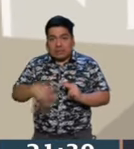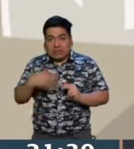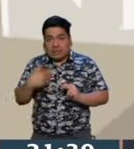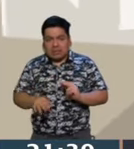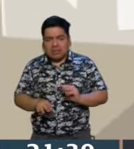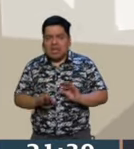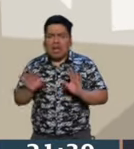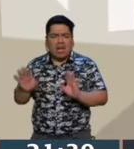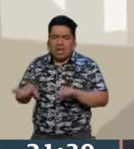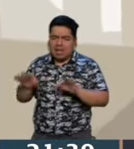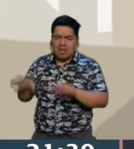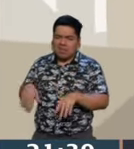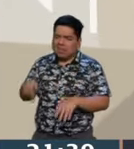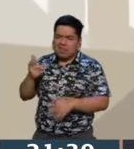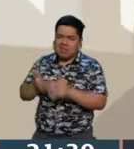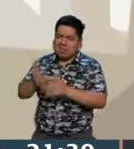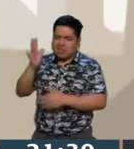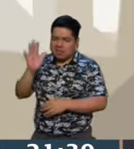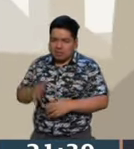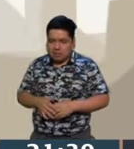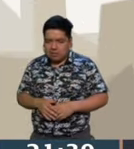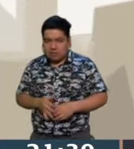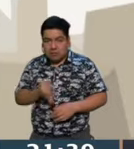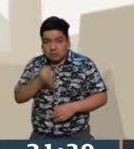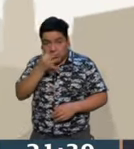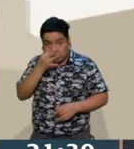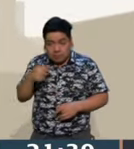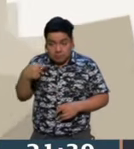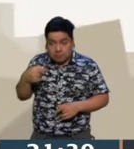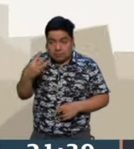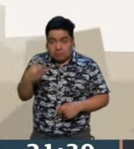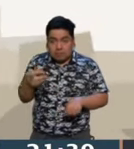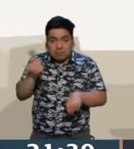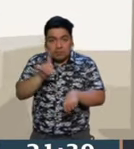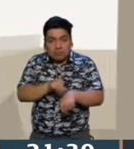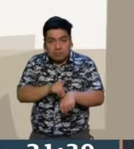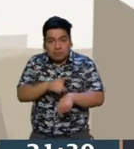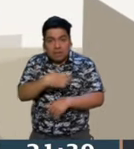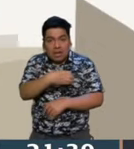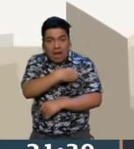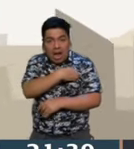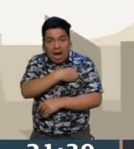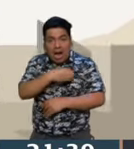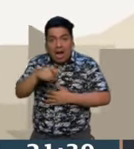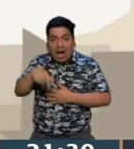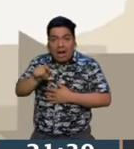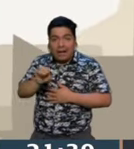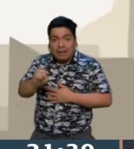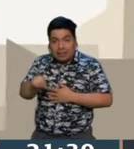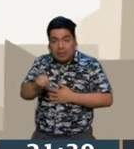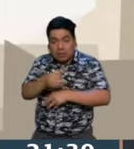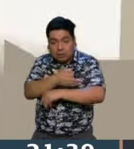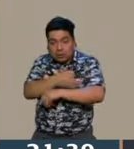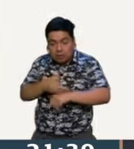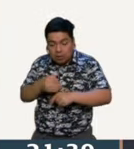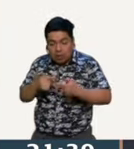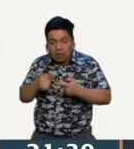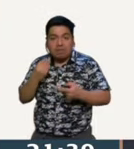decían, señor, tan exagerado, lo que sea. Apenas 3 días después se lo llevan a Quito, cuando sus abogados y sus familiares